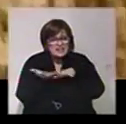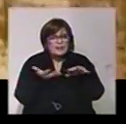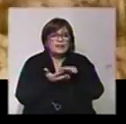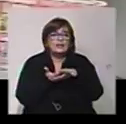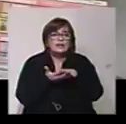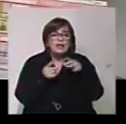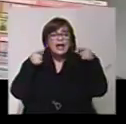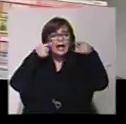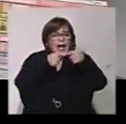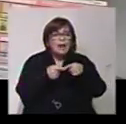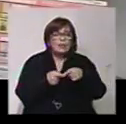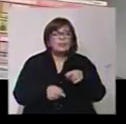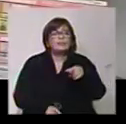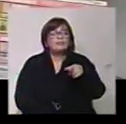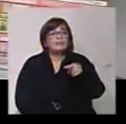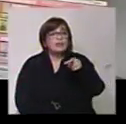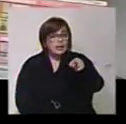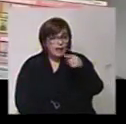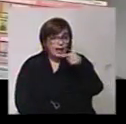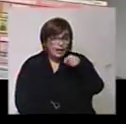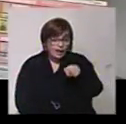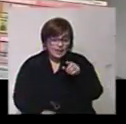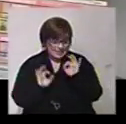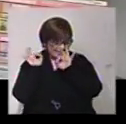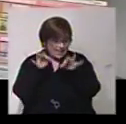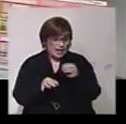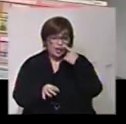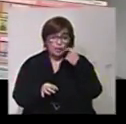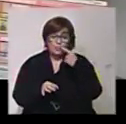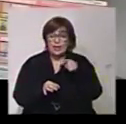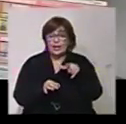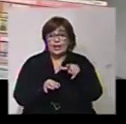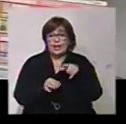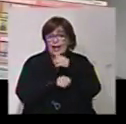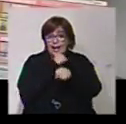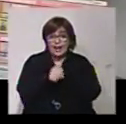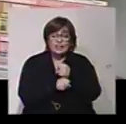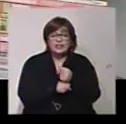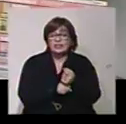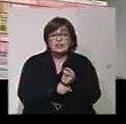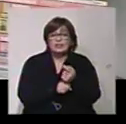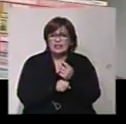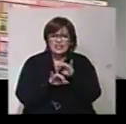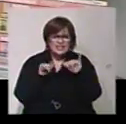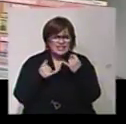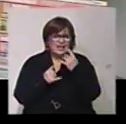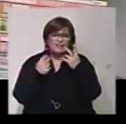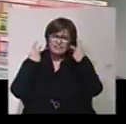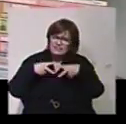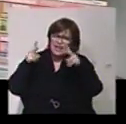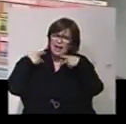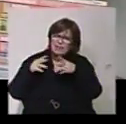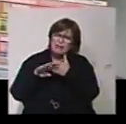Cabo Polonio. En el momento en el que Bourdain viene acá en ese año, él hacía 4 años que estaba viajando. O